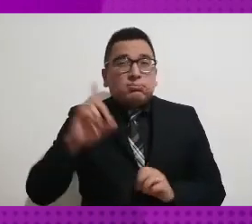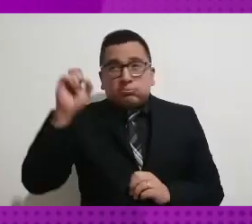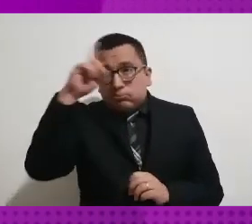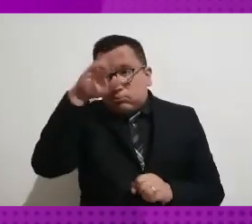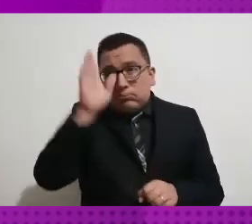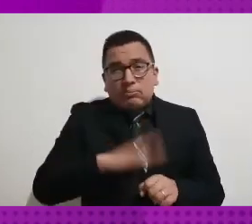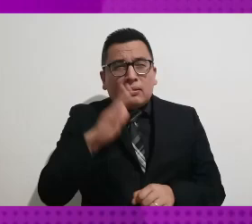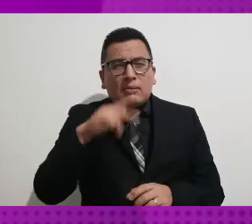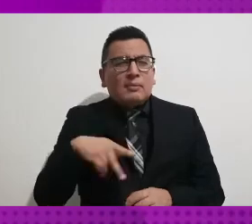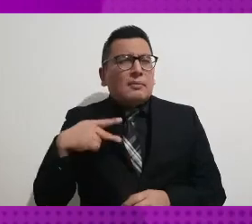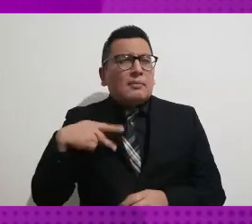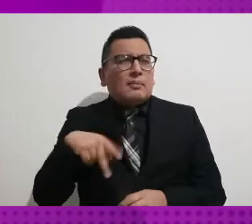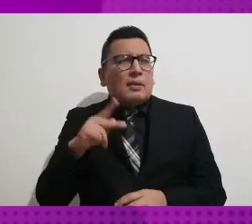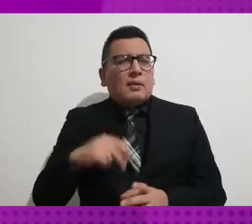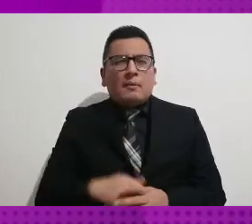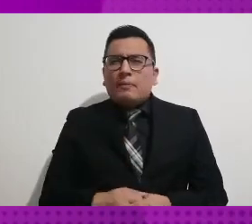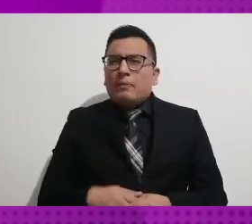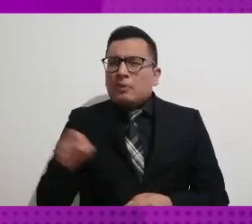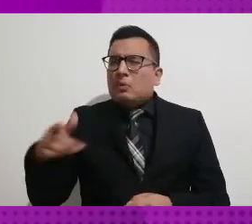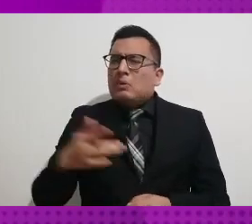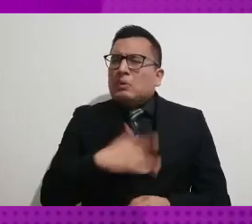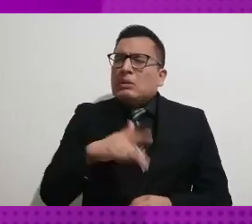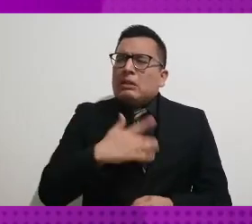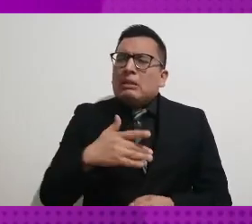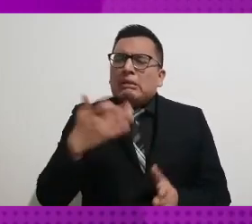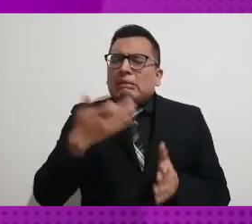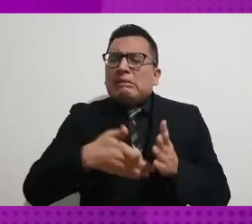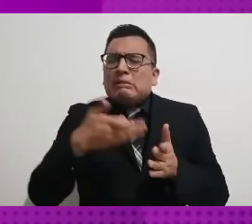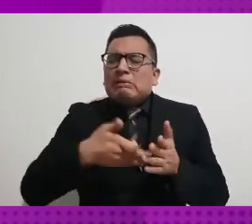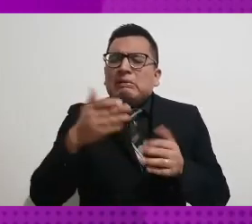su perspectiva, ¿qué se podría mejorar